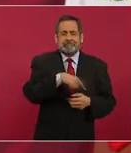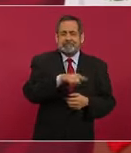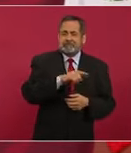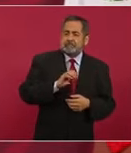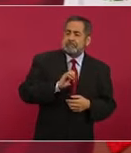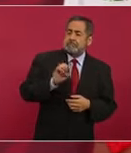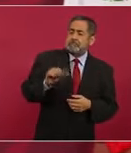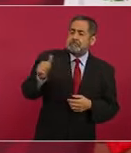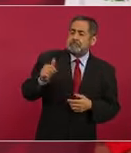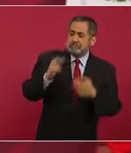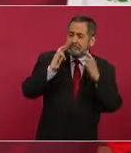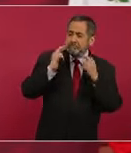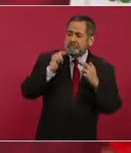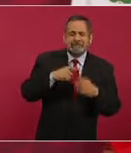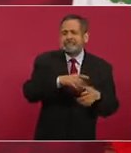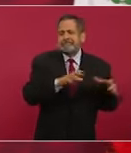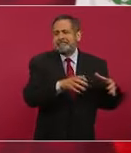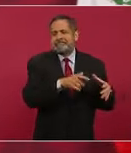Se